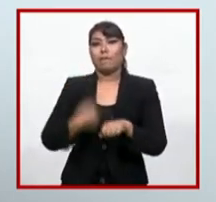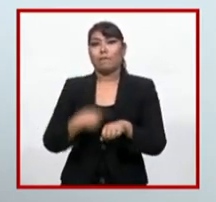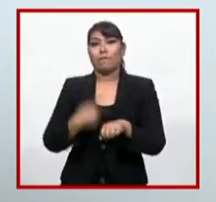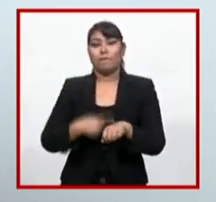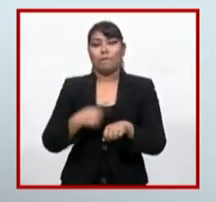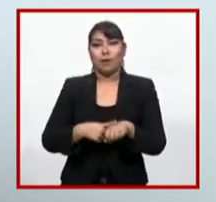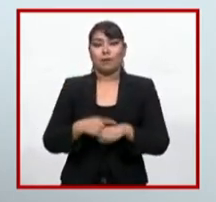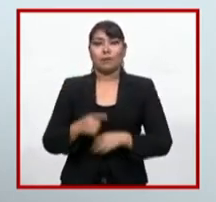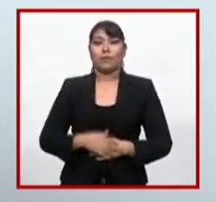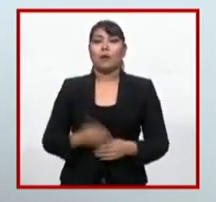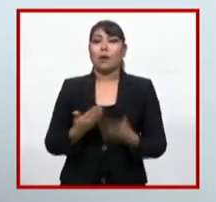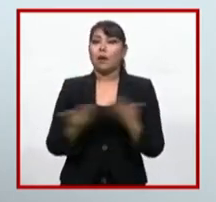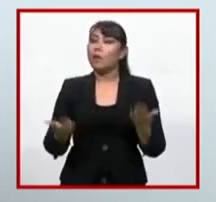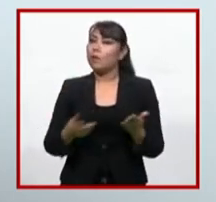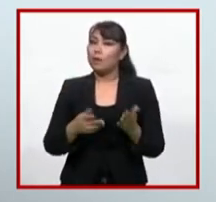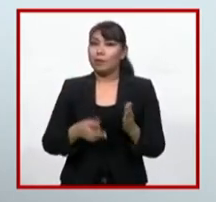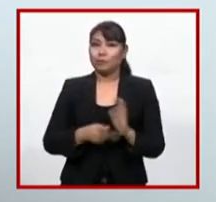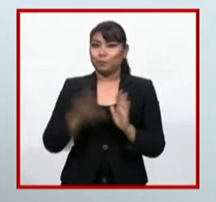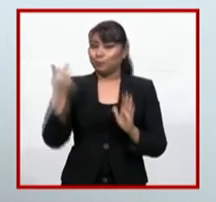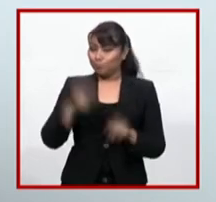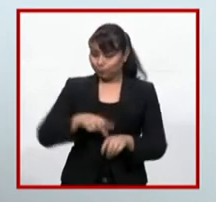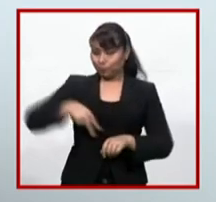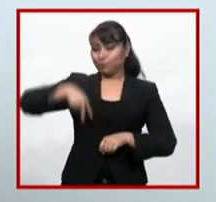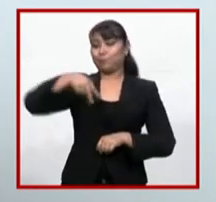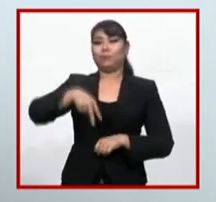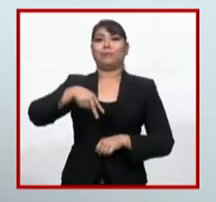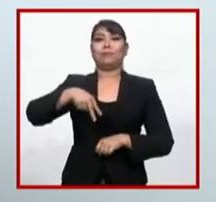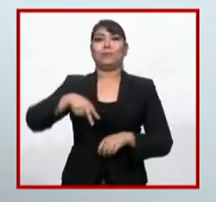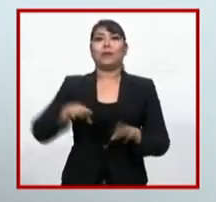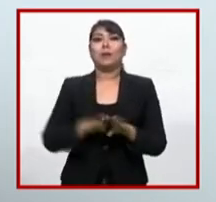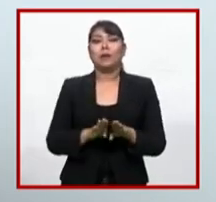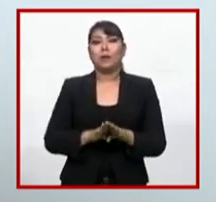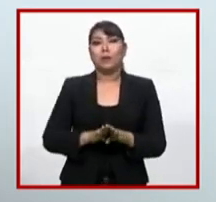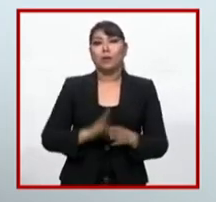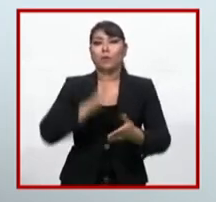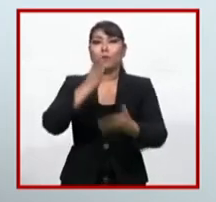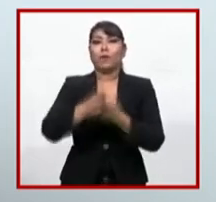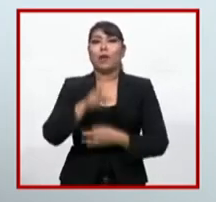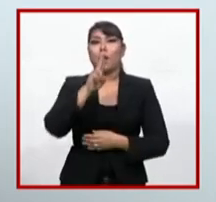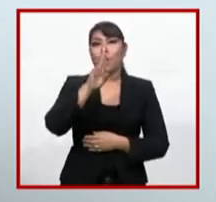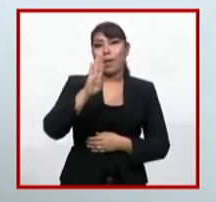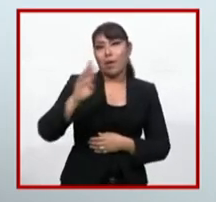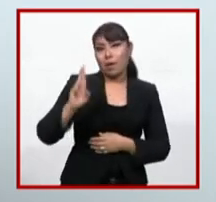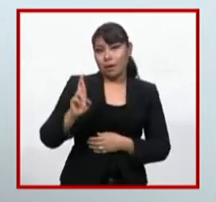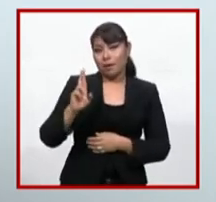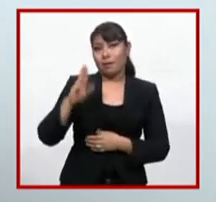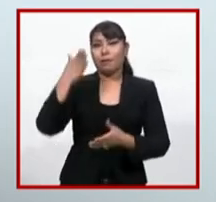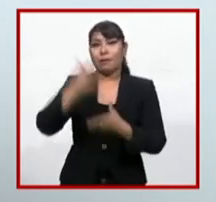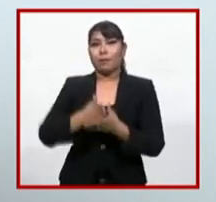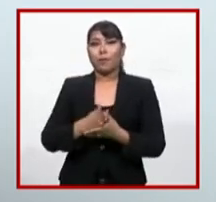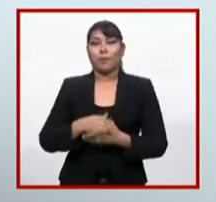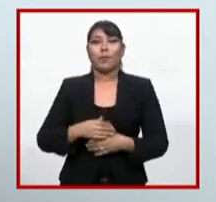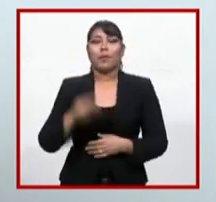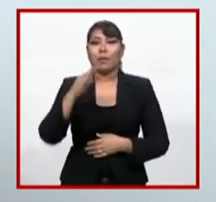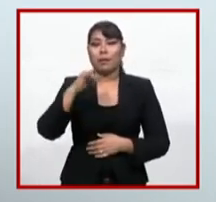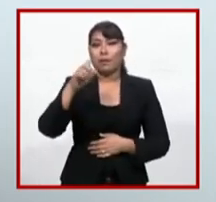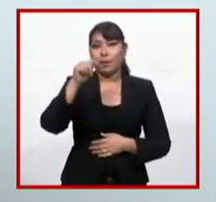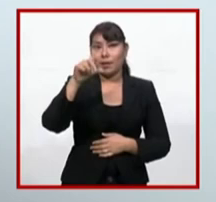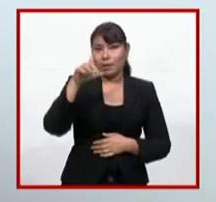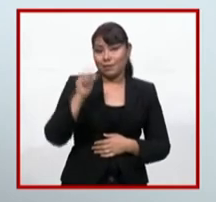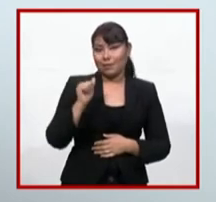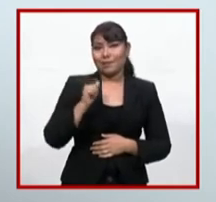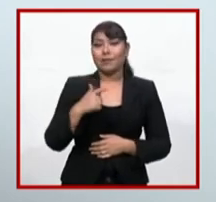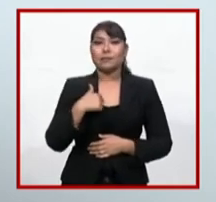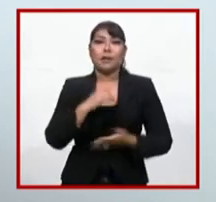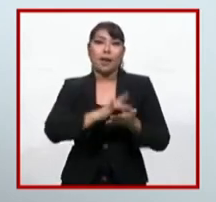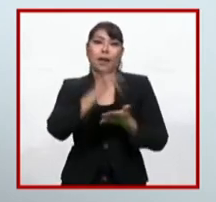ya nos encontramos de pie. Asistimos a la unidad básica de rehabilitación del pueblo mágico de la Villa de Mitla.